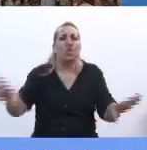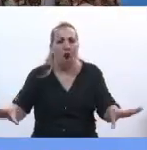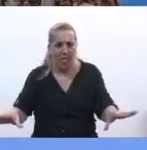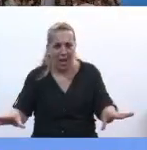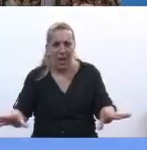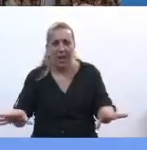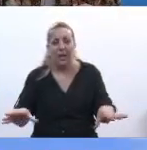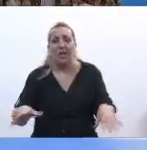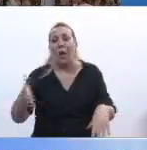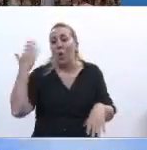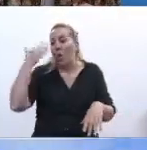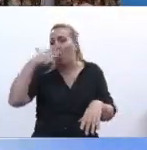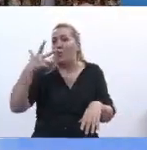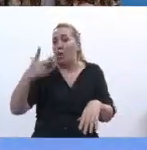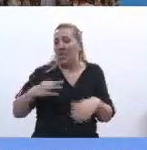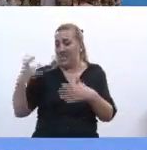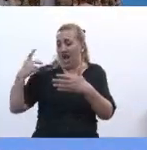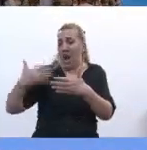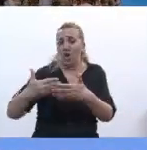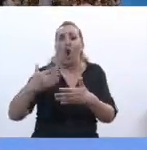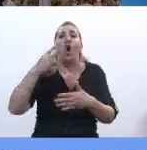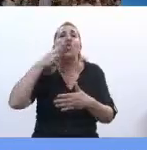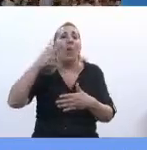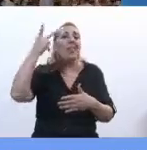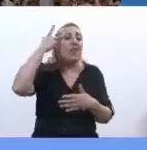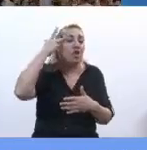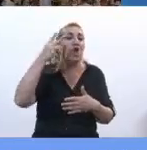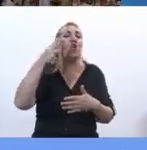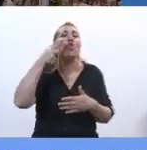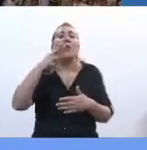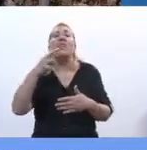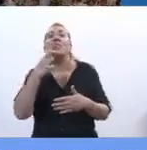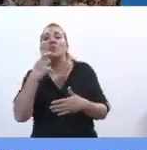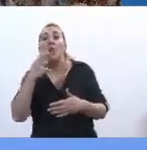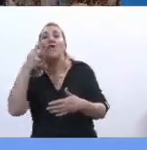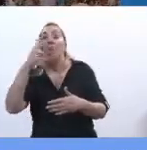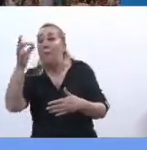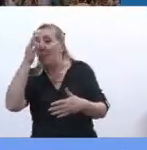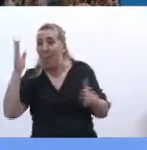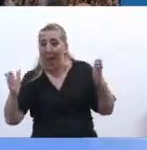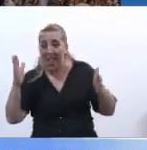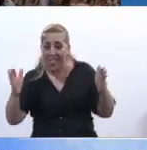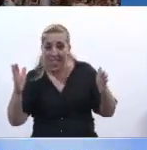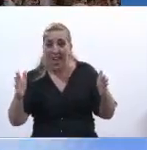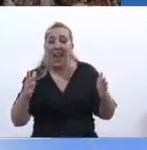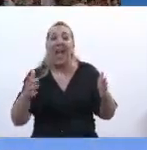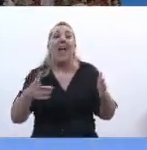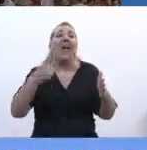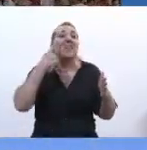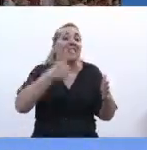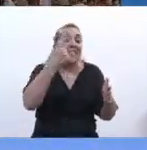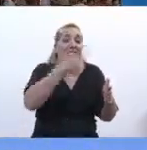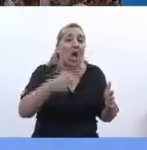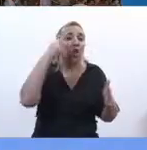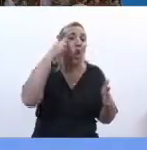miren las últimas 3 años 2018 1920 sobre 194 mil